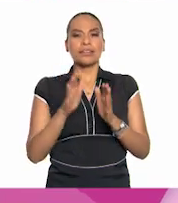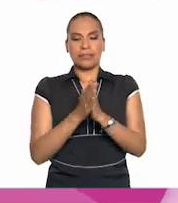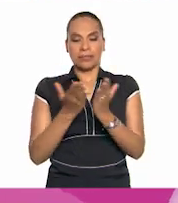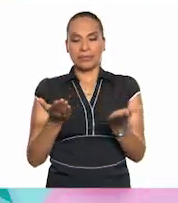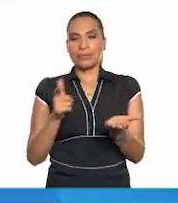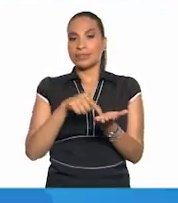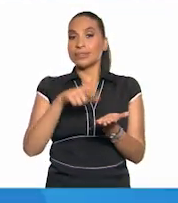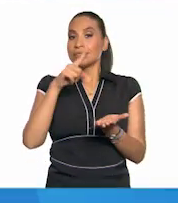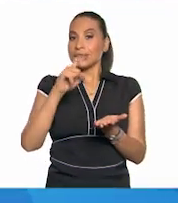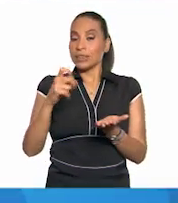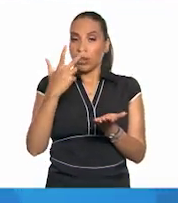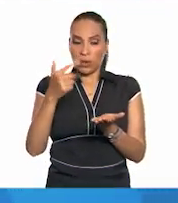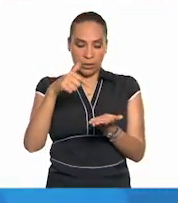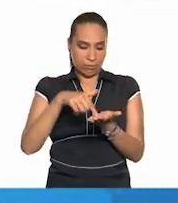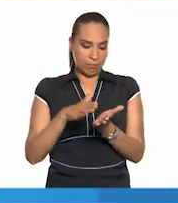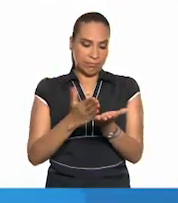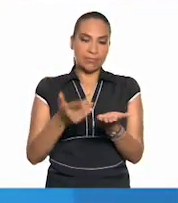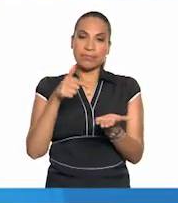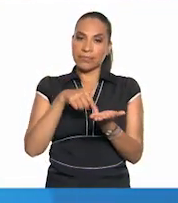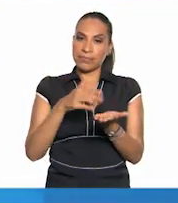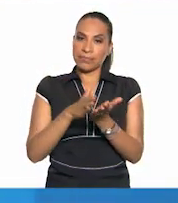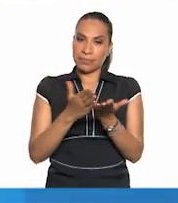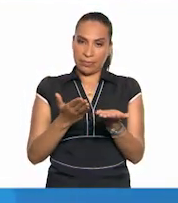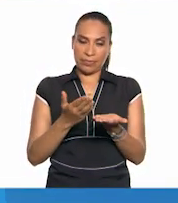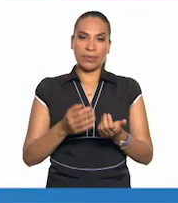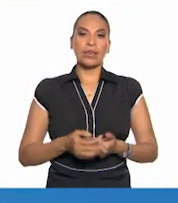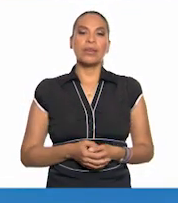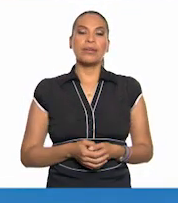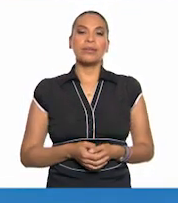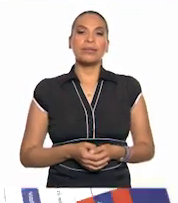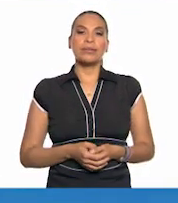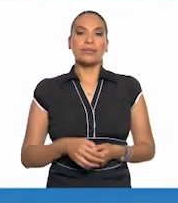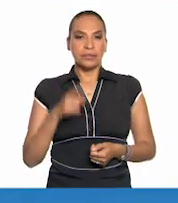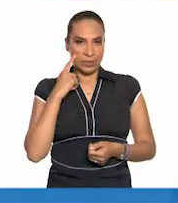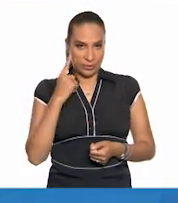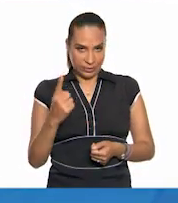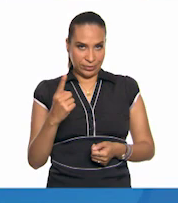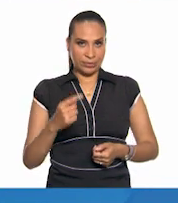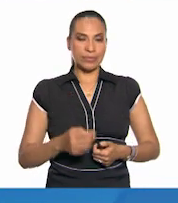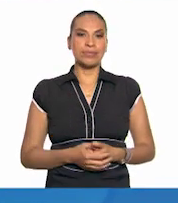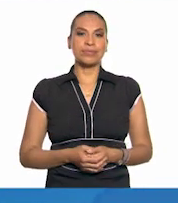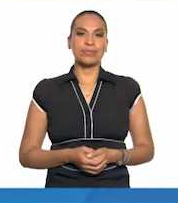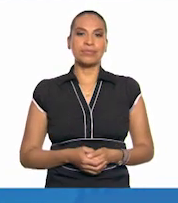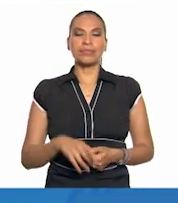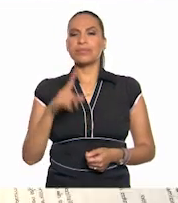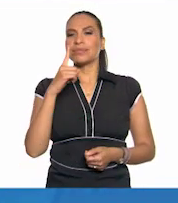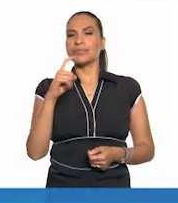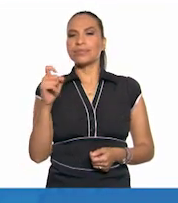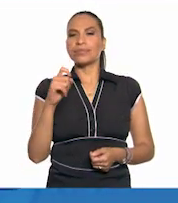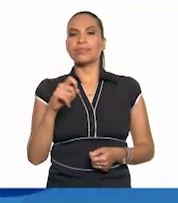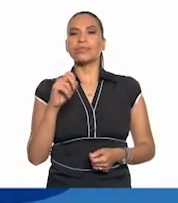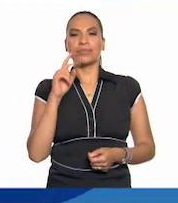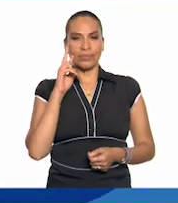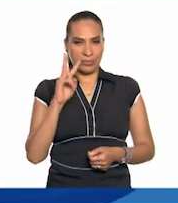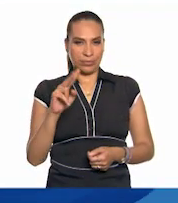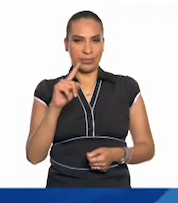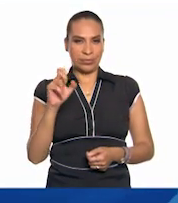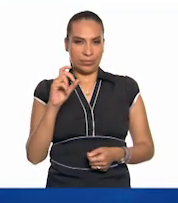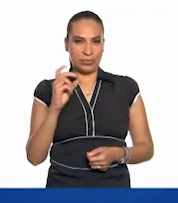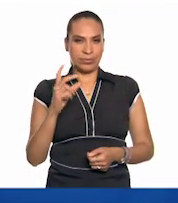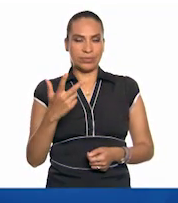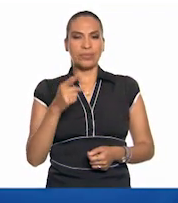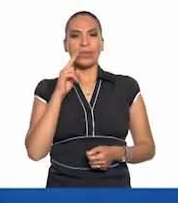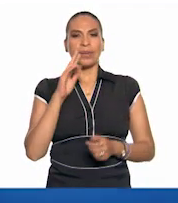página 108 del libro de texto gratuito. Muy bien. Vamos a verla. A ver, 108. Ahí está, maestra. Mira, ahí está.